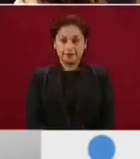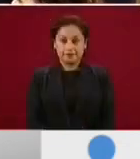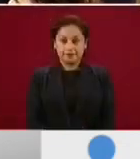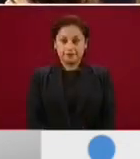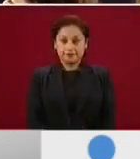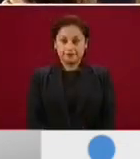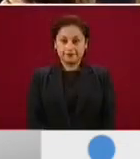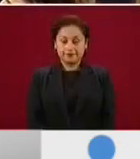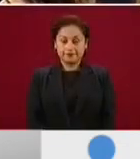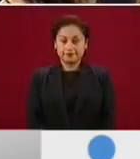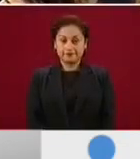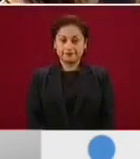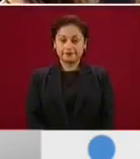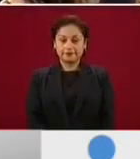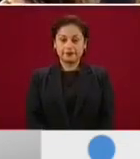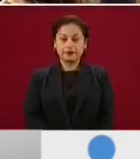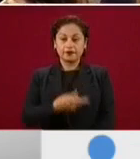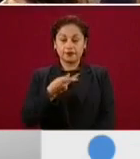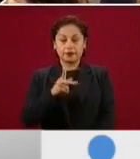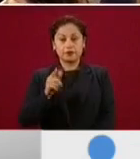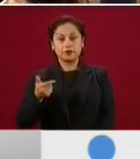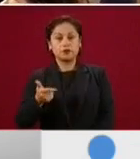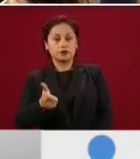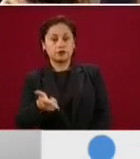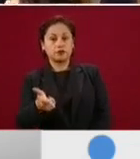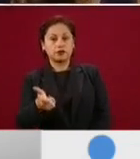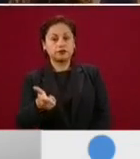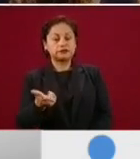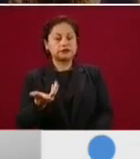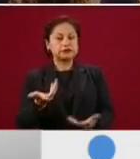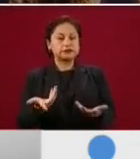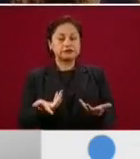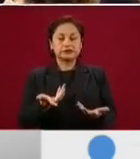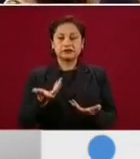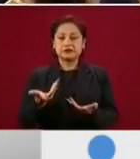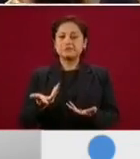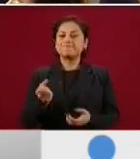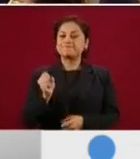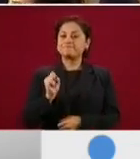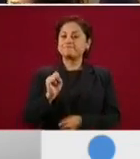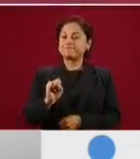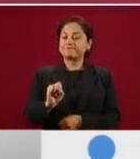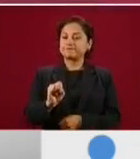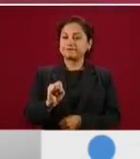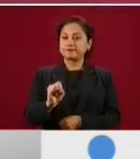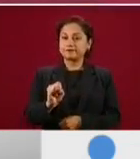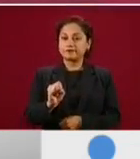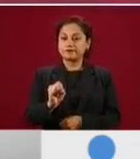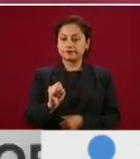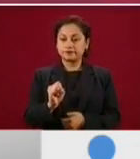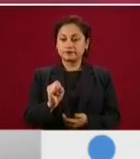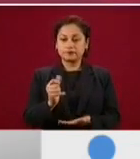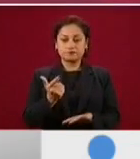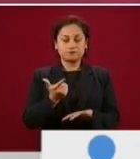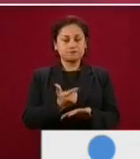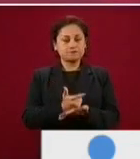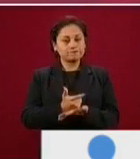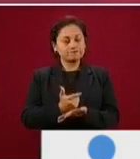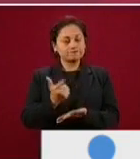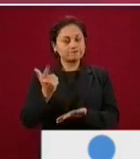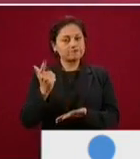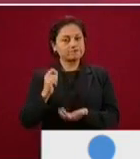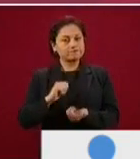pero Guanajuato sí se nos está saliendo de lo